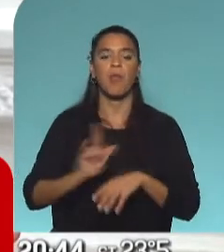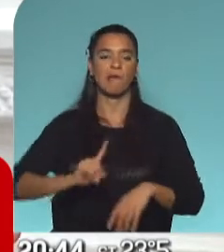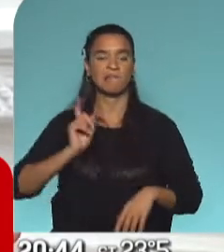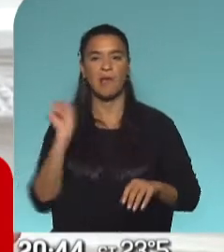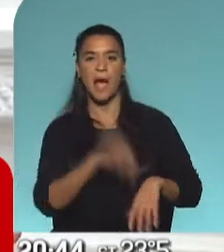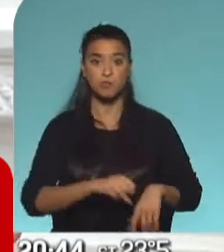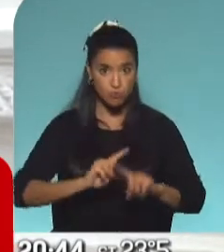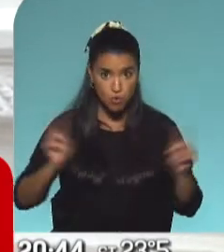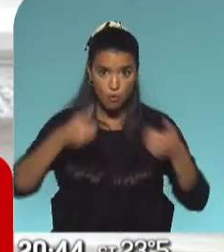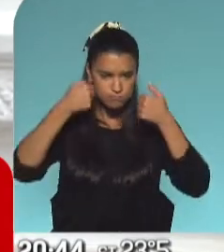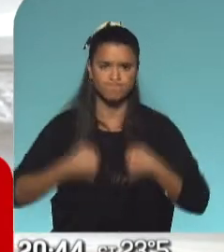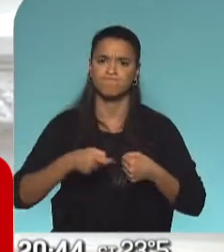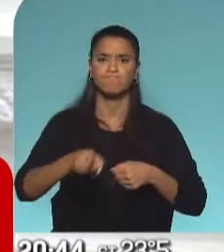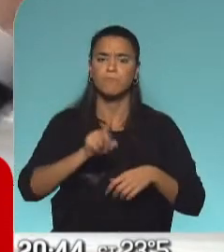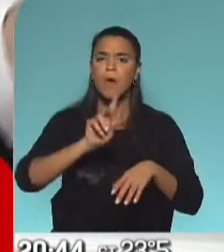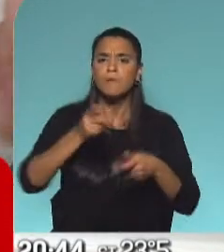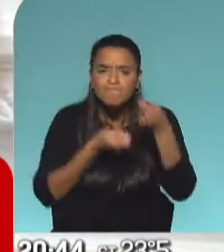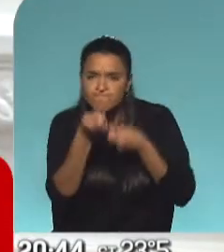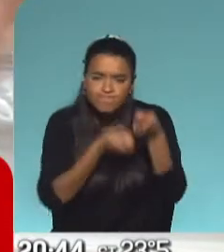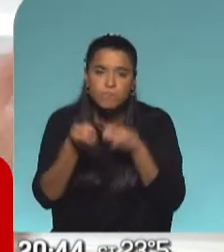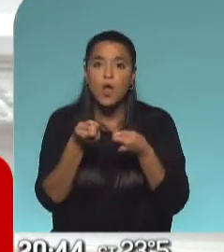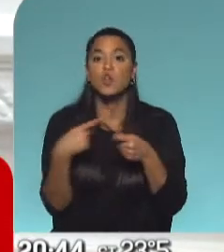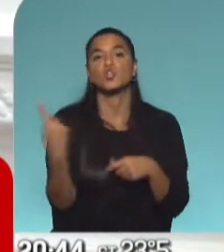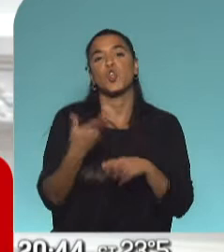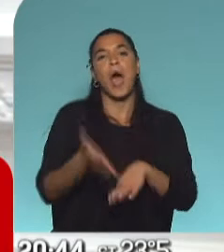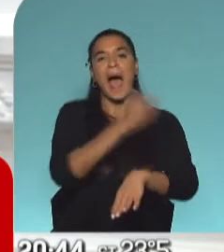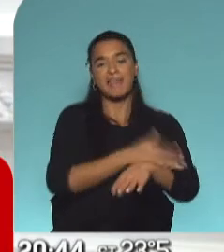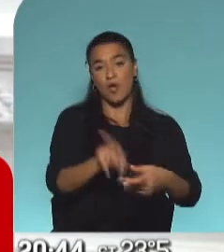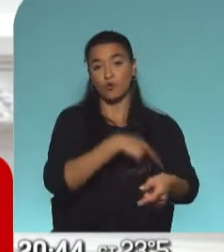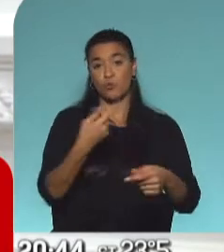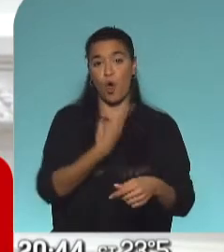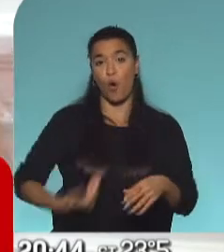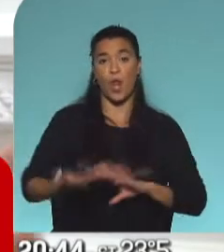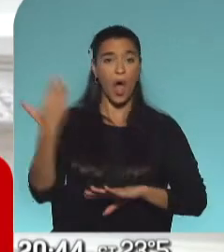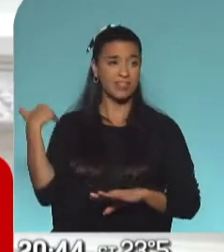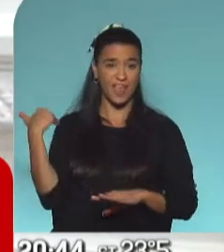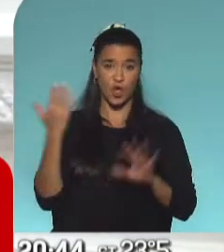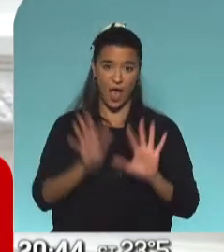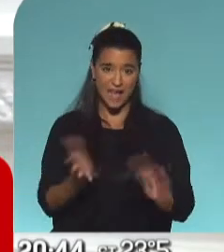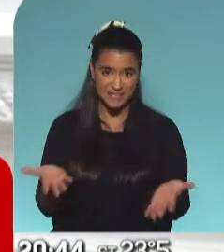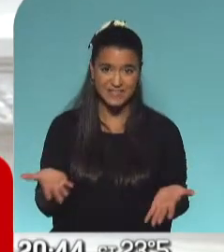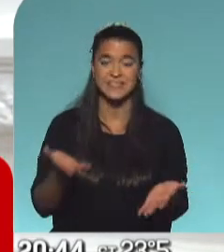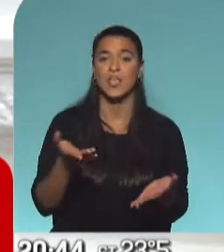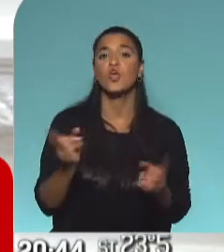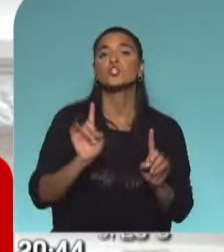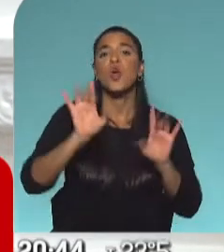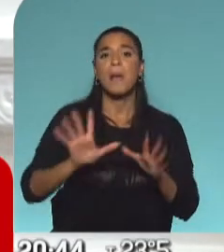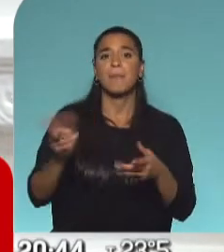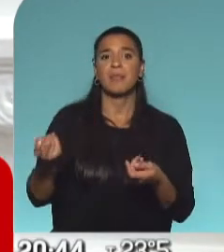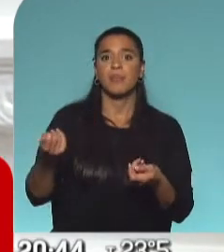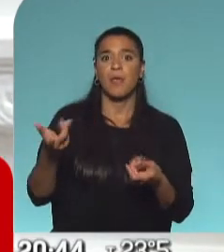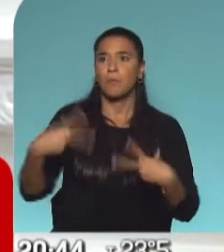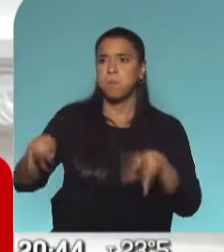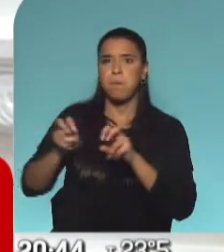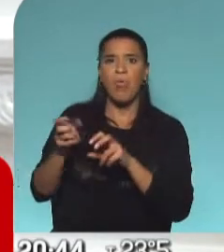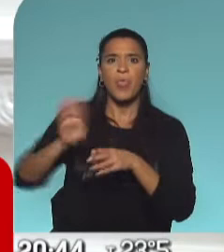el camino, fundamentalmente, que era lo que nos tenía acostumbrados, sobre todo el gobierno anterior, que no solo lo había generado el problema, sino